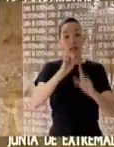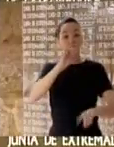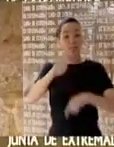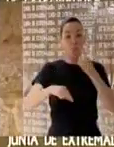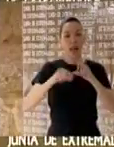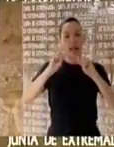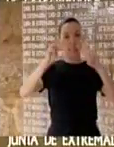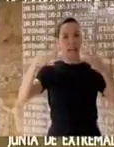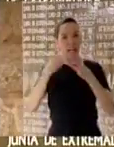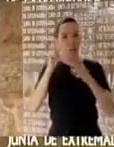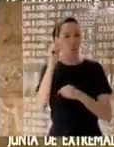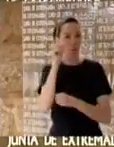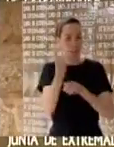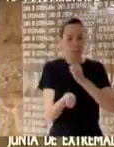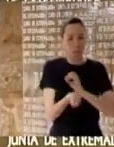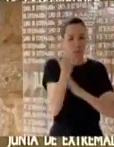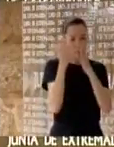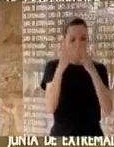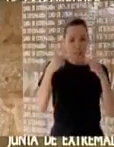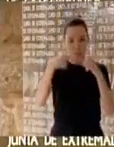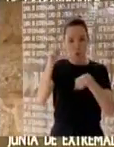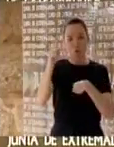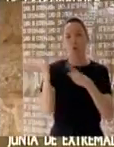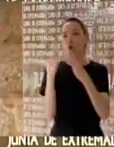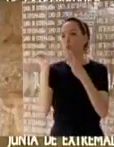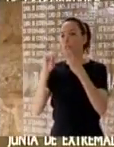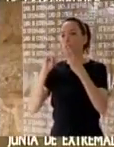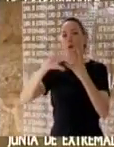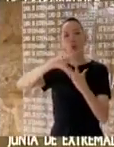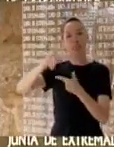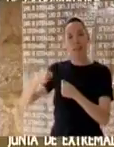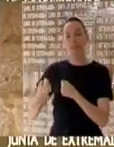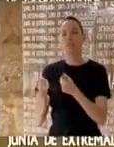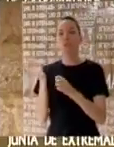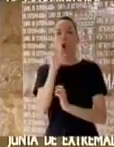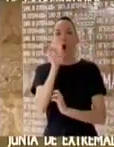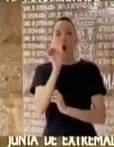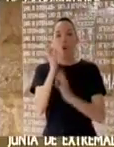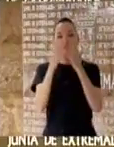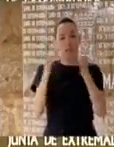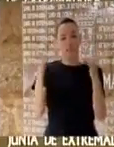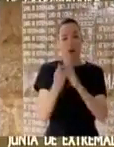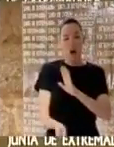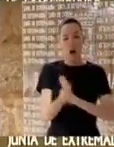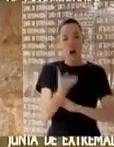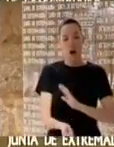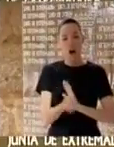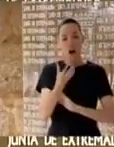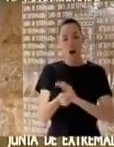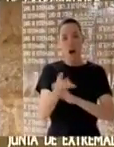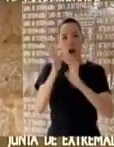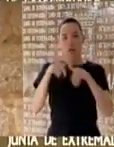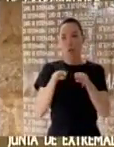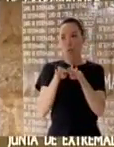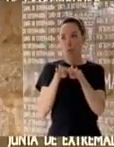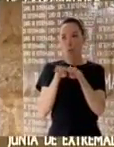las declaraciones, las reflexiones, los artículos del señor Torra han escandalizado a la opinión pública